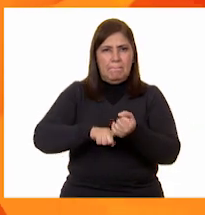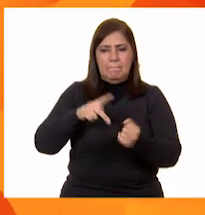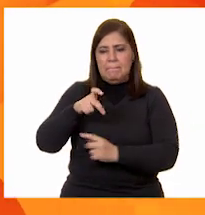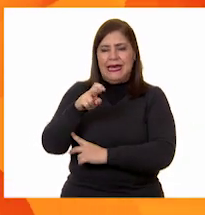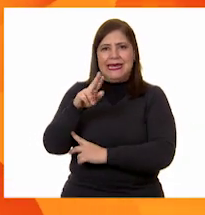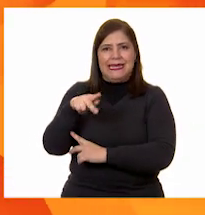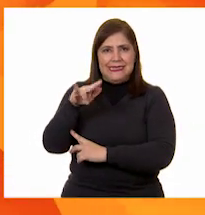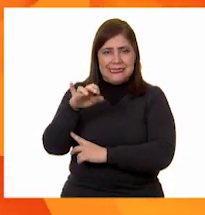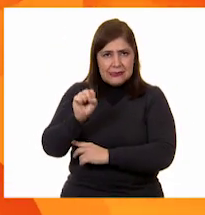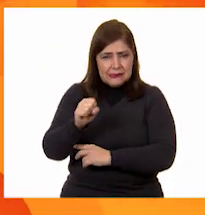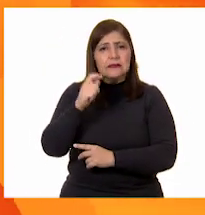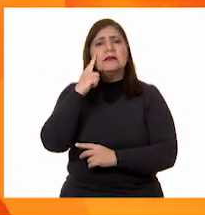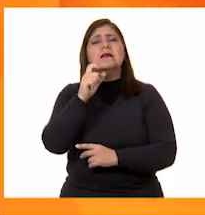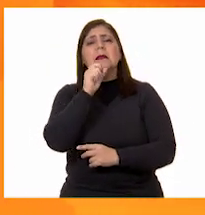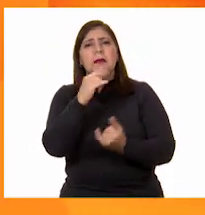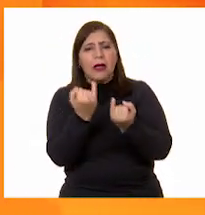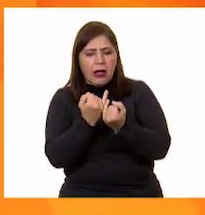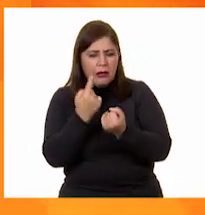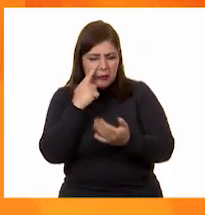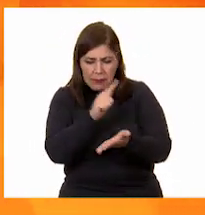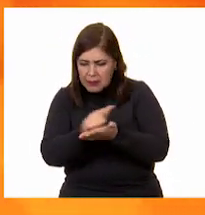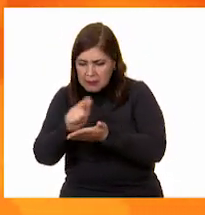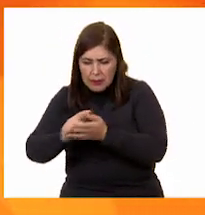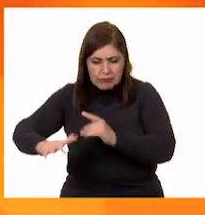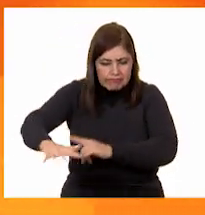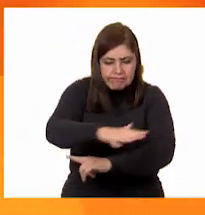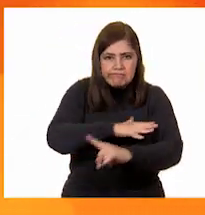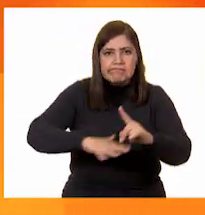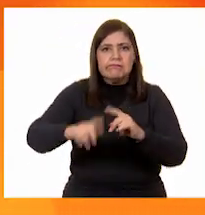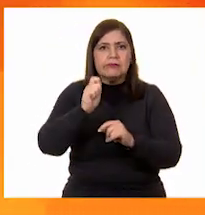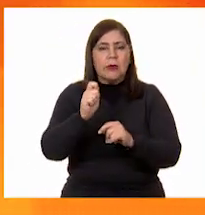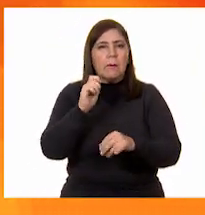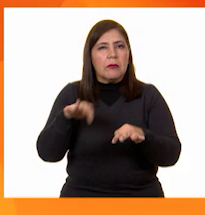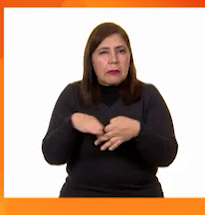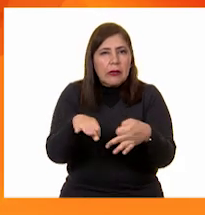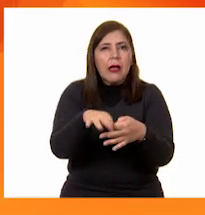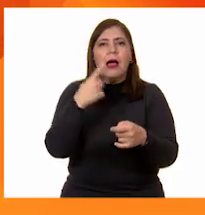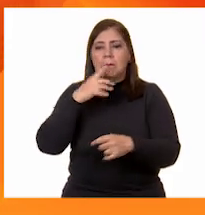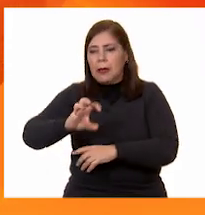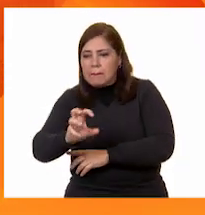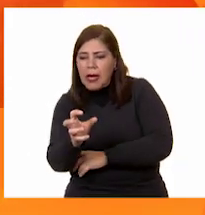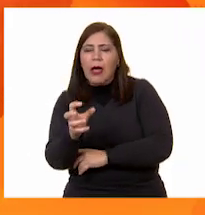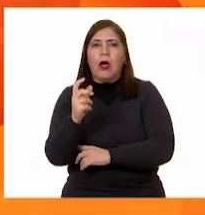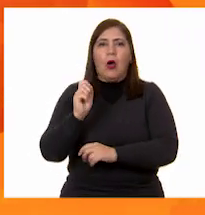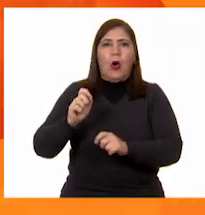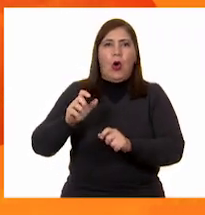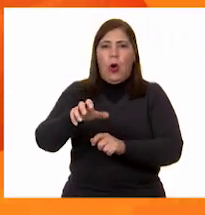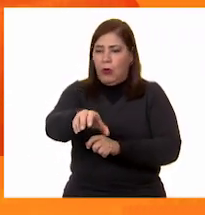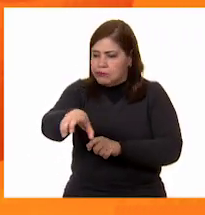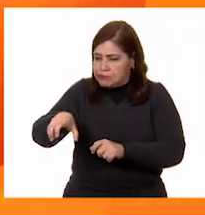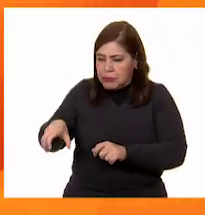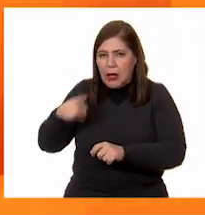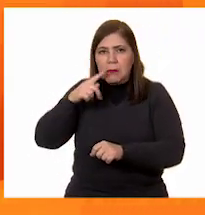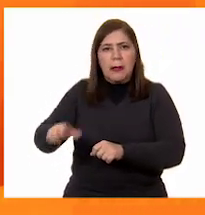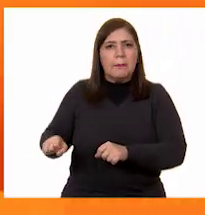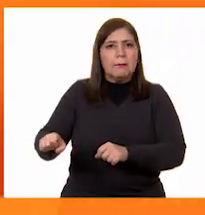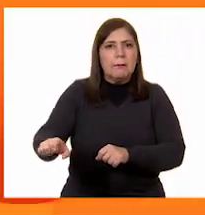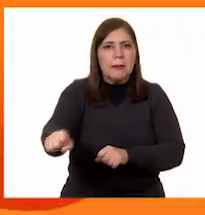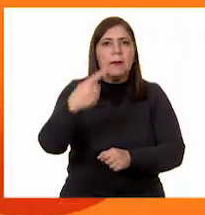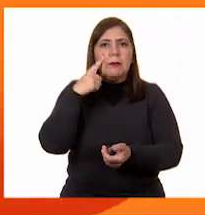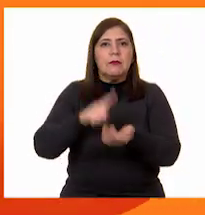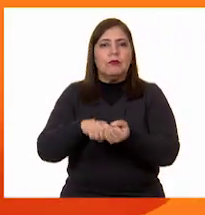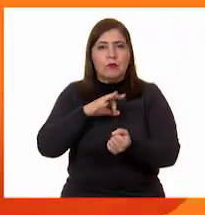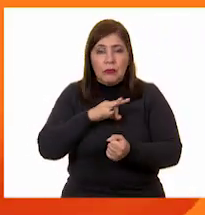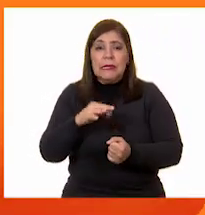en la desinfección de las superficies que toca con frecuencia, manijas, barandales y otros. Procurar y orientar